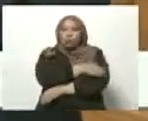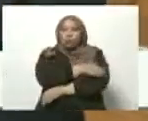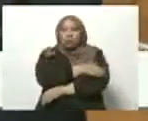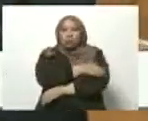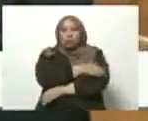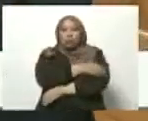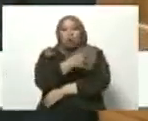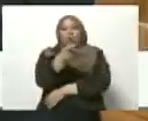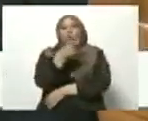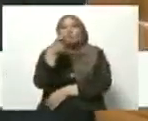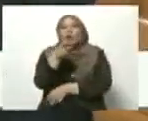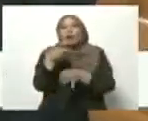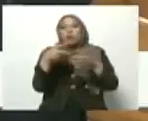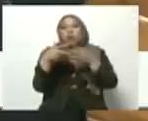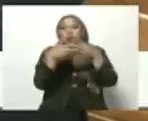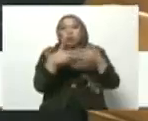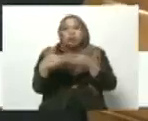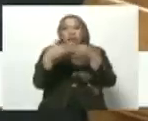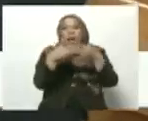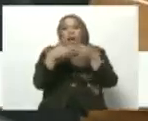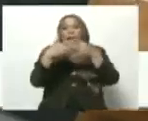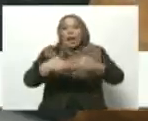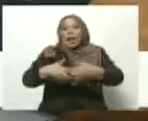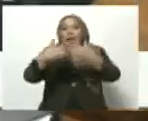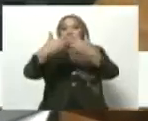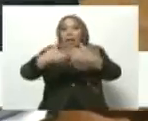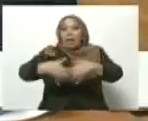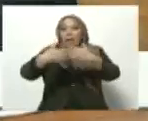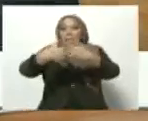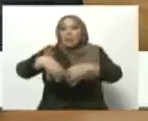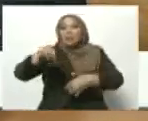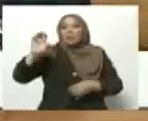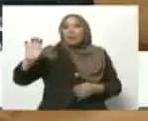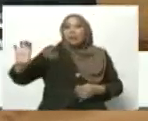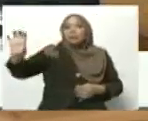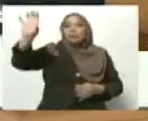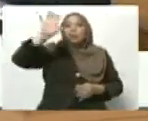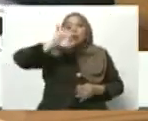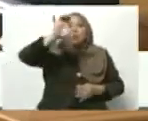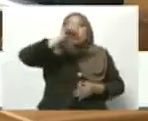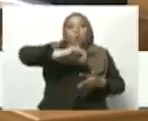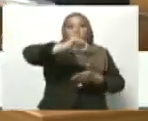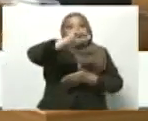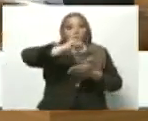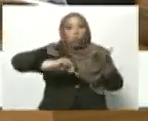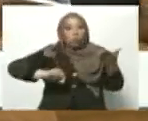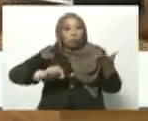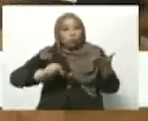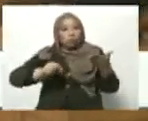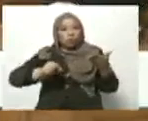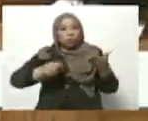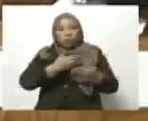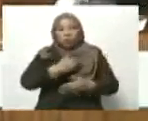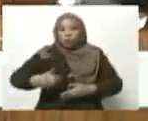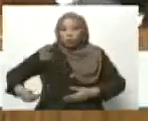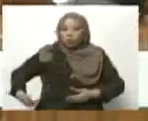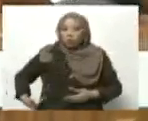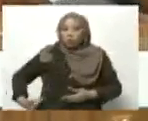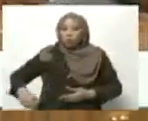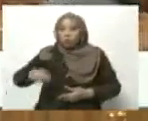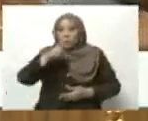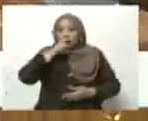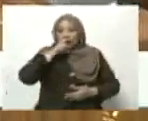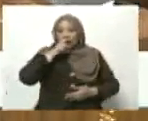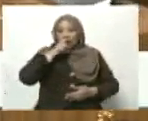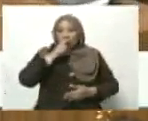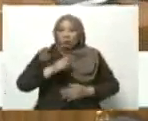compañías extranjeras que ahora que firmen un contrato de asesinato del presidente Maduro, de la dirigencia nacional, y